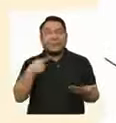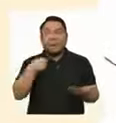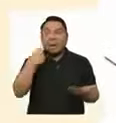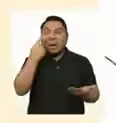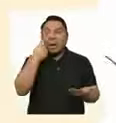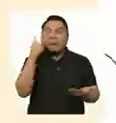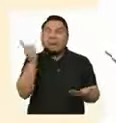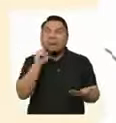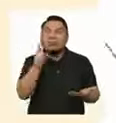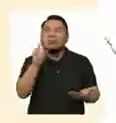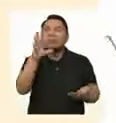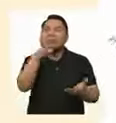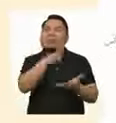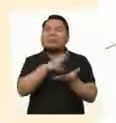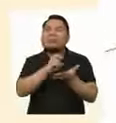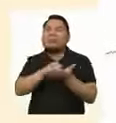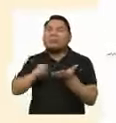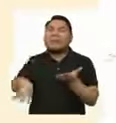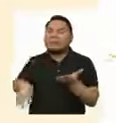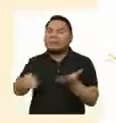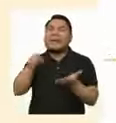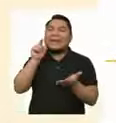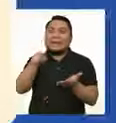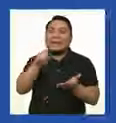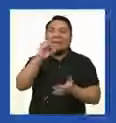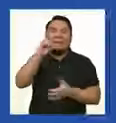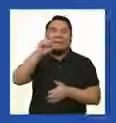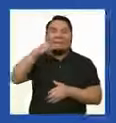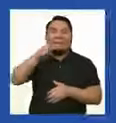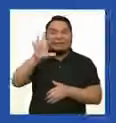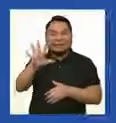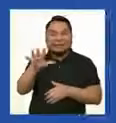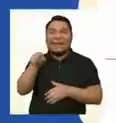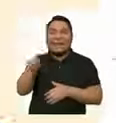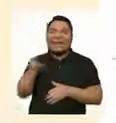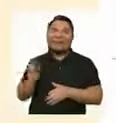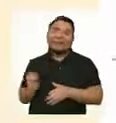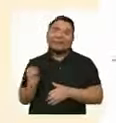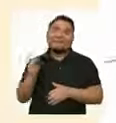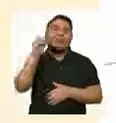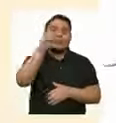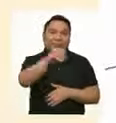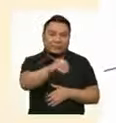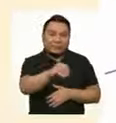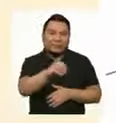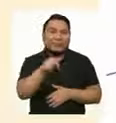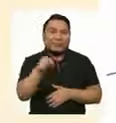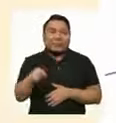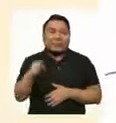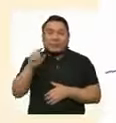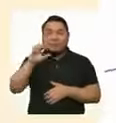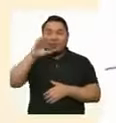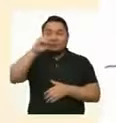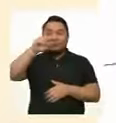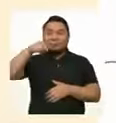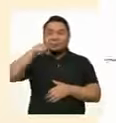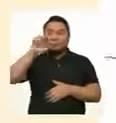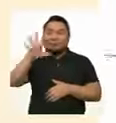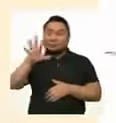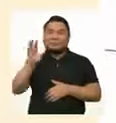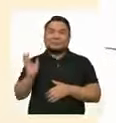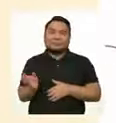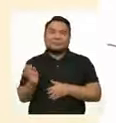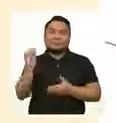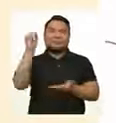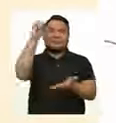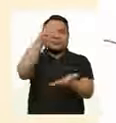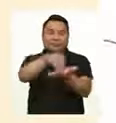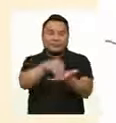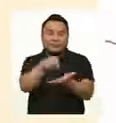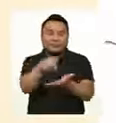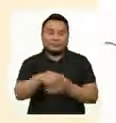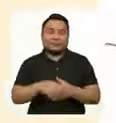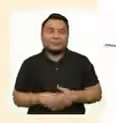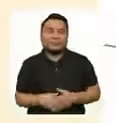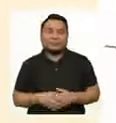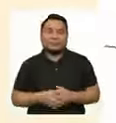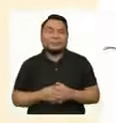la frecuencia relativa es 5 décimos. Entonces, colocamos 5 décimos en el cuadro